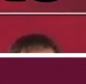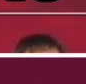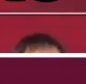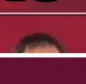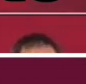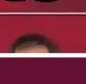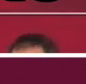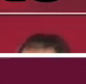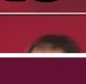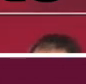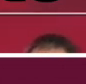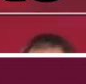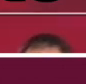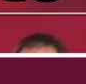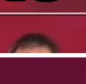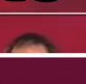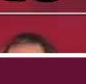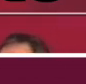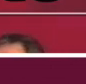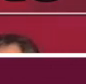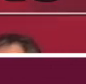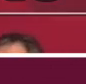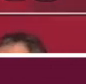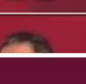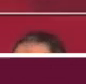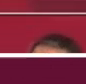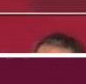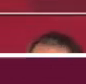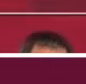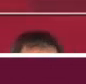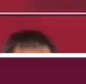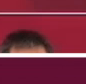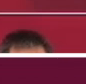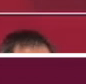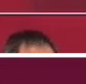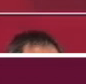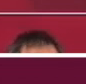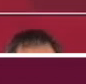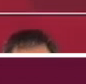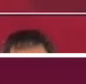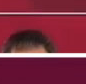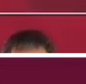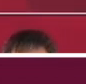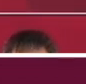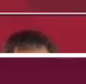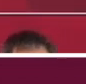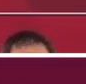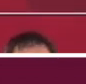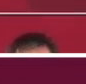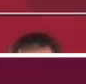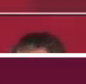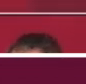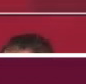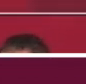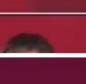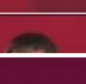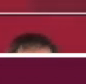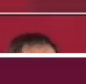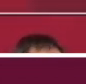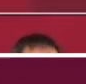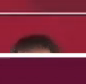créditos de corto plazo adquiridos y que al 31 de diciembre es cuando se